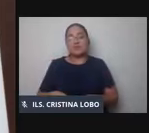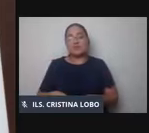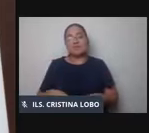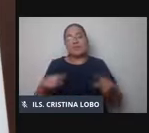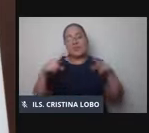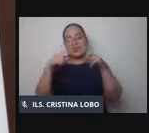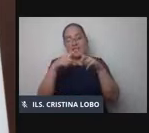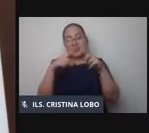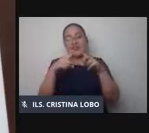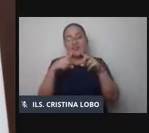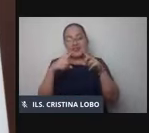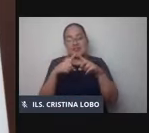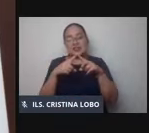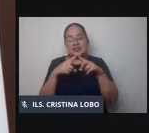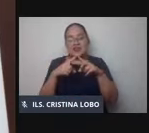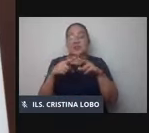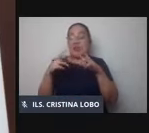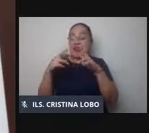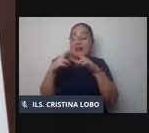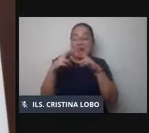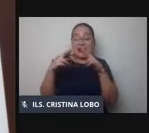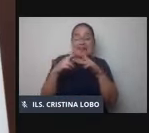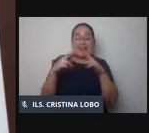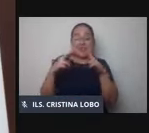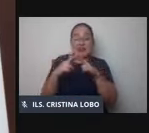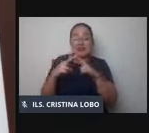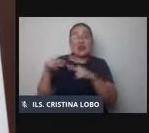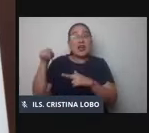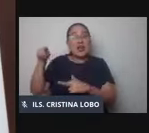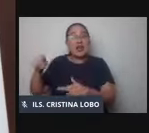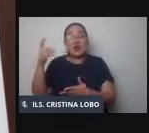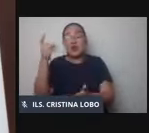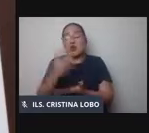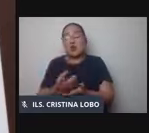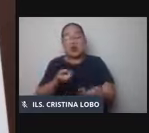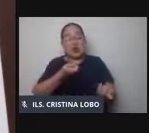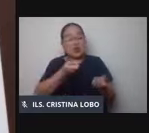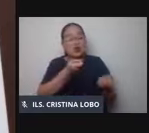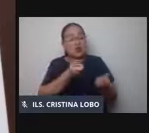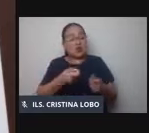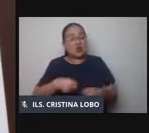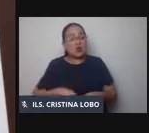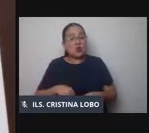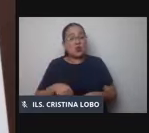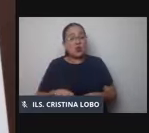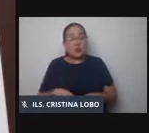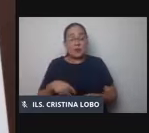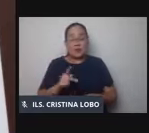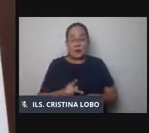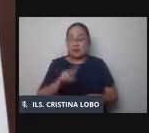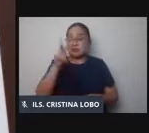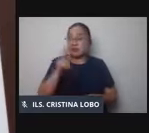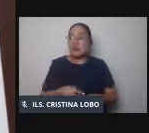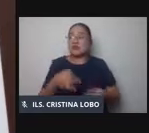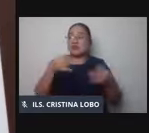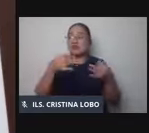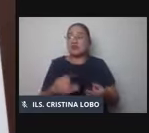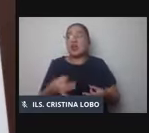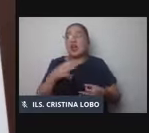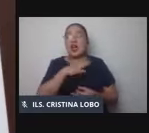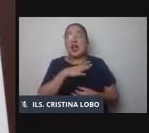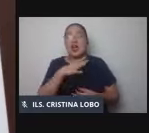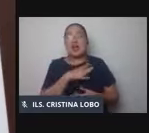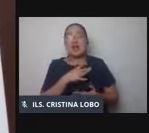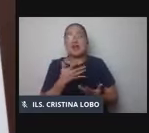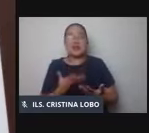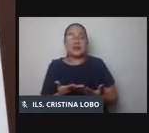religión, está puesta allí hasta el momento. Pero no hay un proceso formativo de